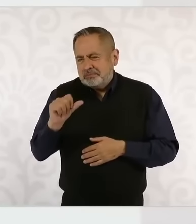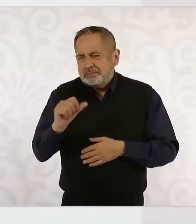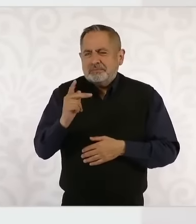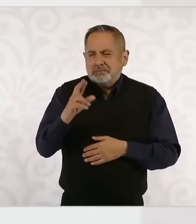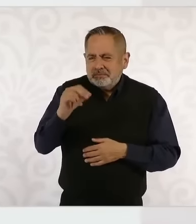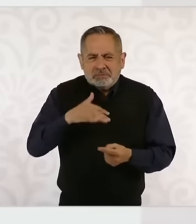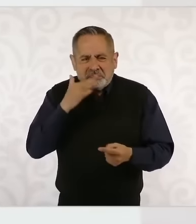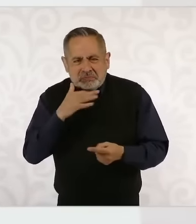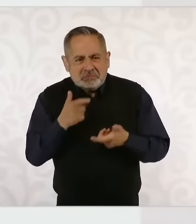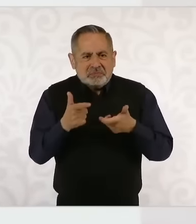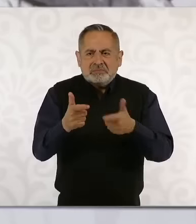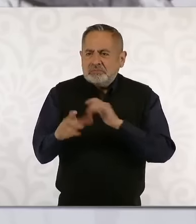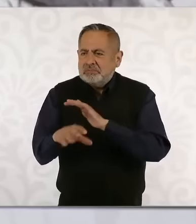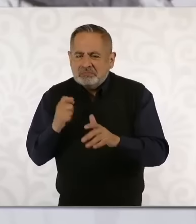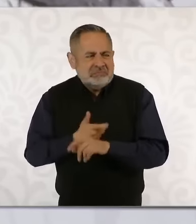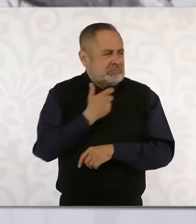sabemos.